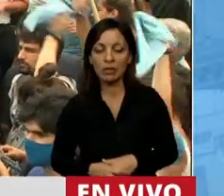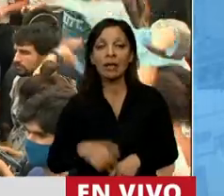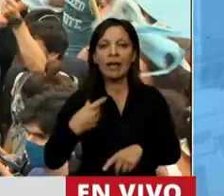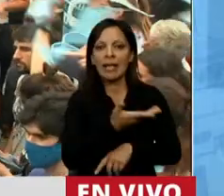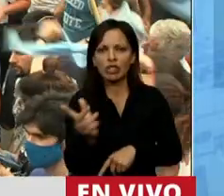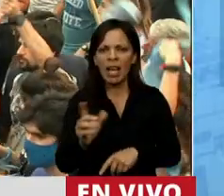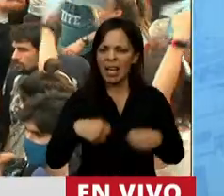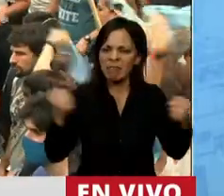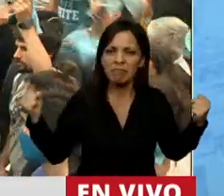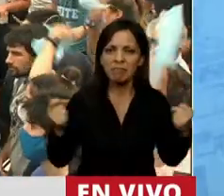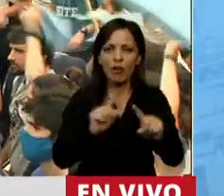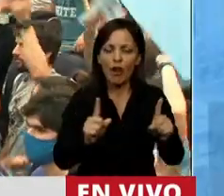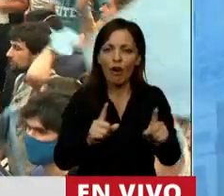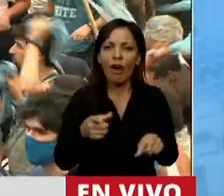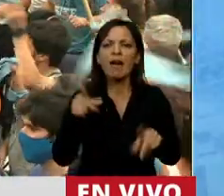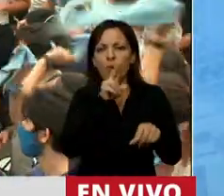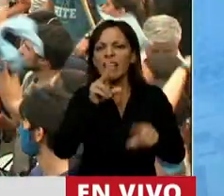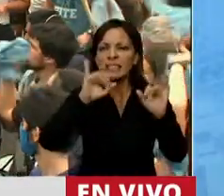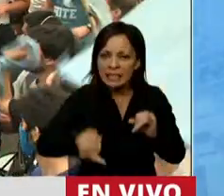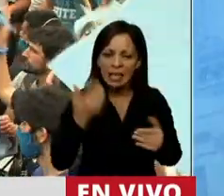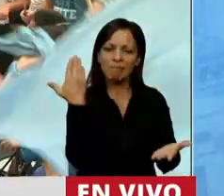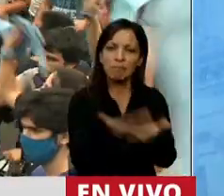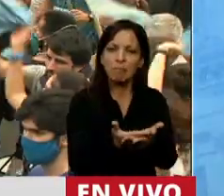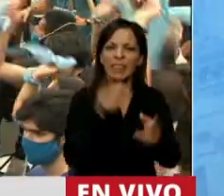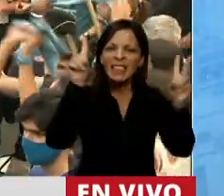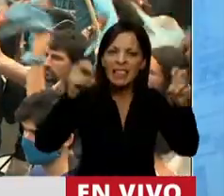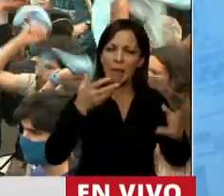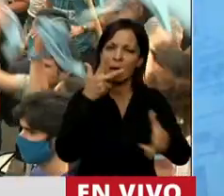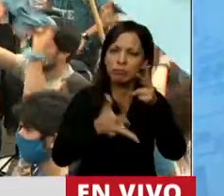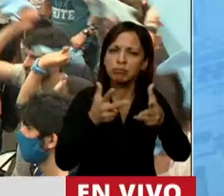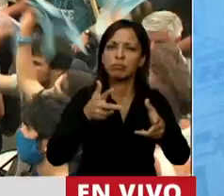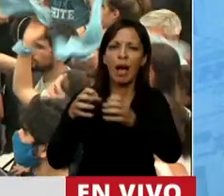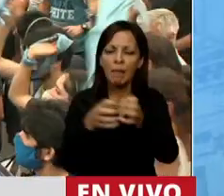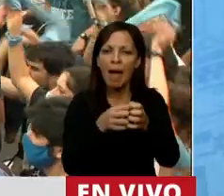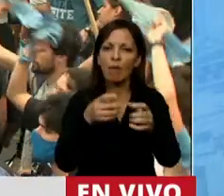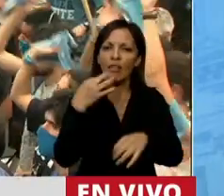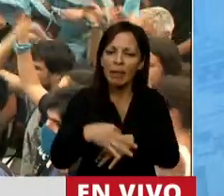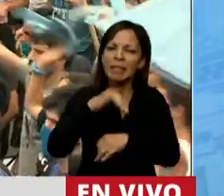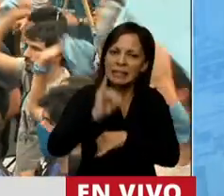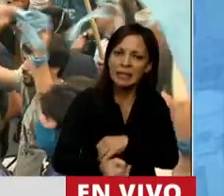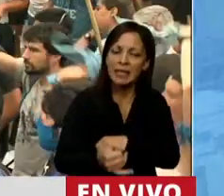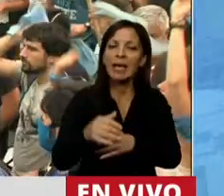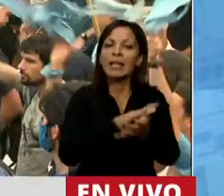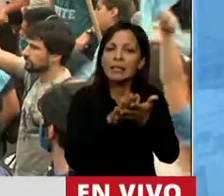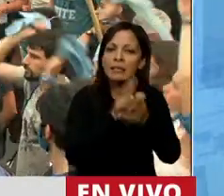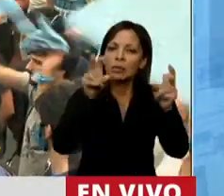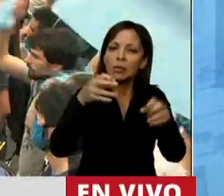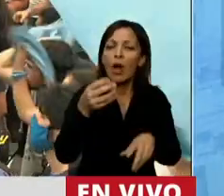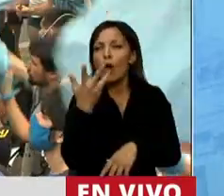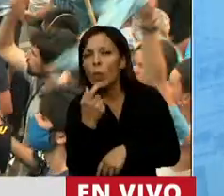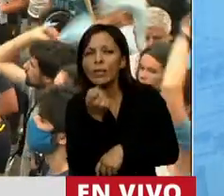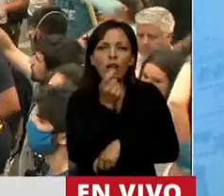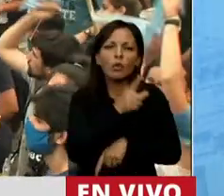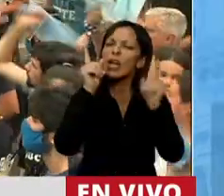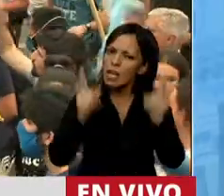poner sobre la mesa, como lo estamos poniendo las mujeres, los temas que tenemos que debatir, las cuestiones que tenemos que solucionar, nos gusten o no nos